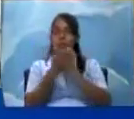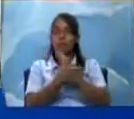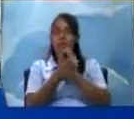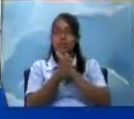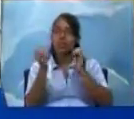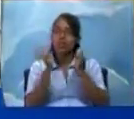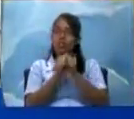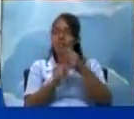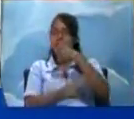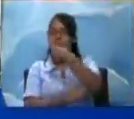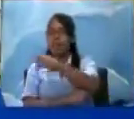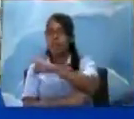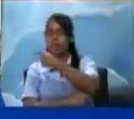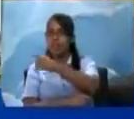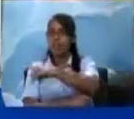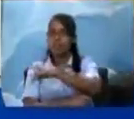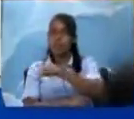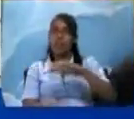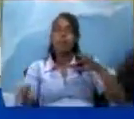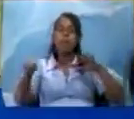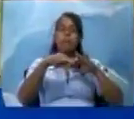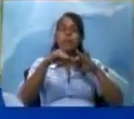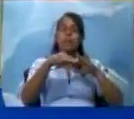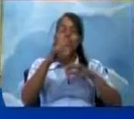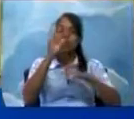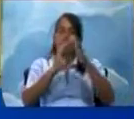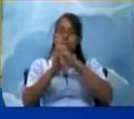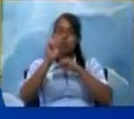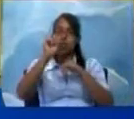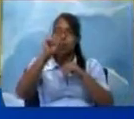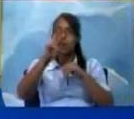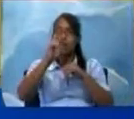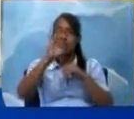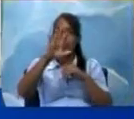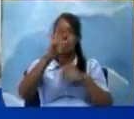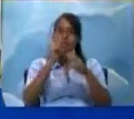de la izquierda? Mateo capítulo